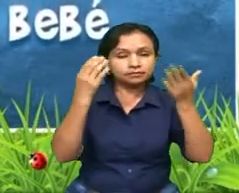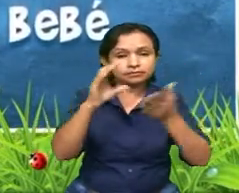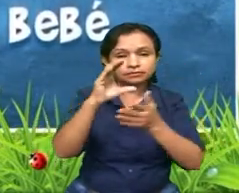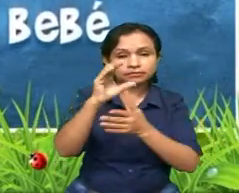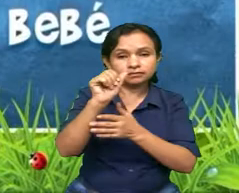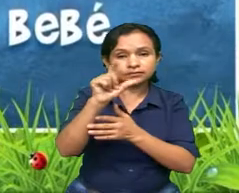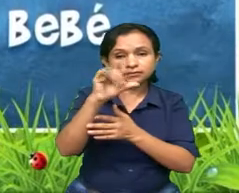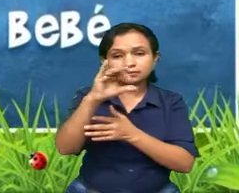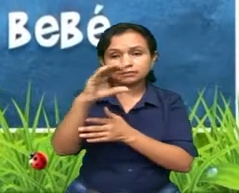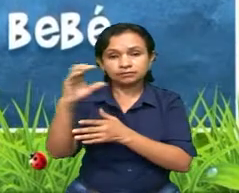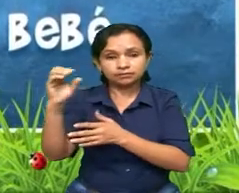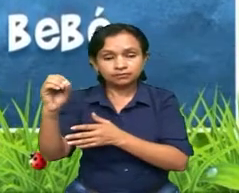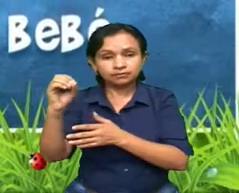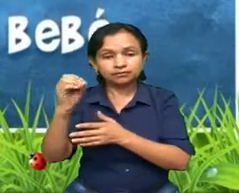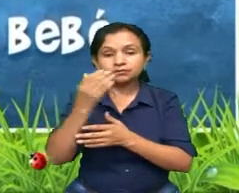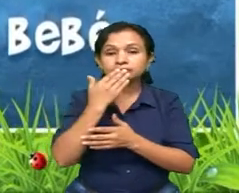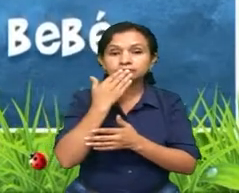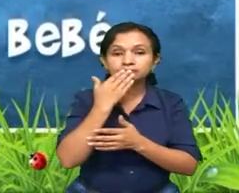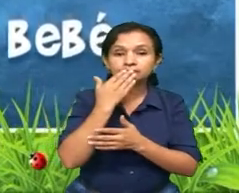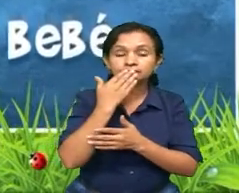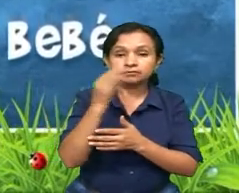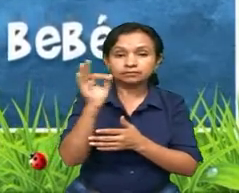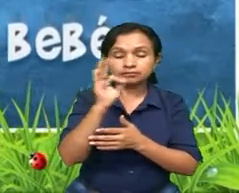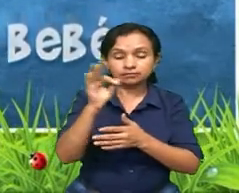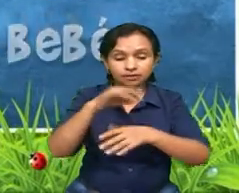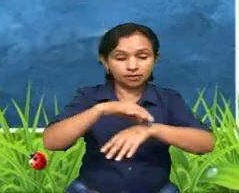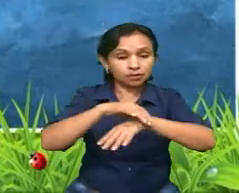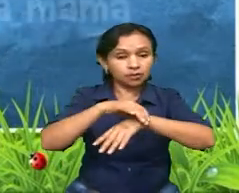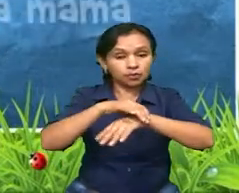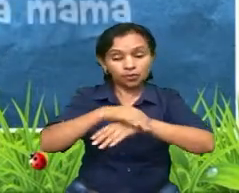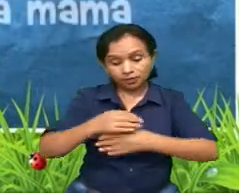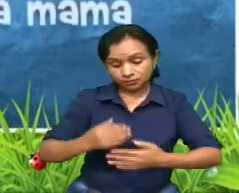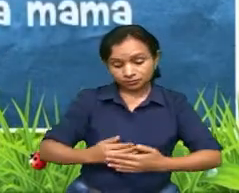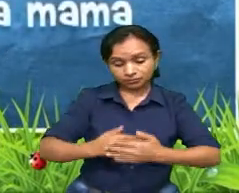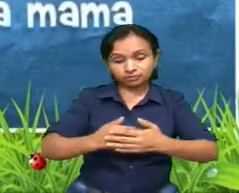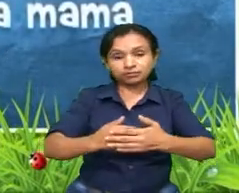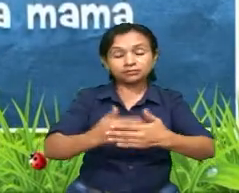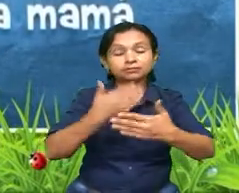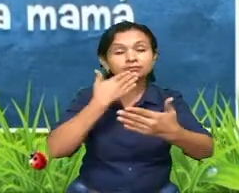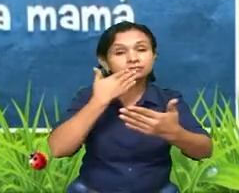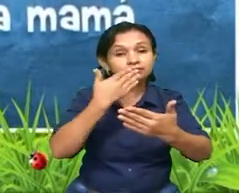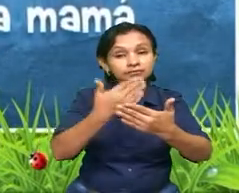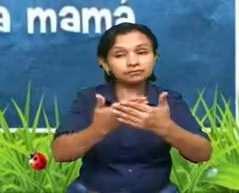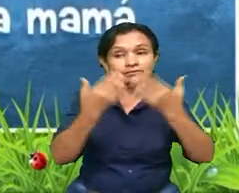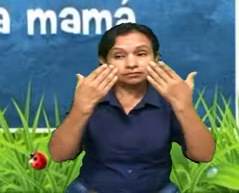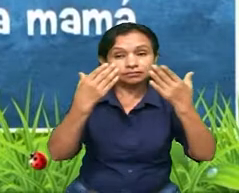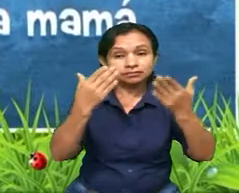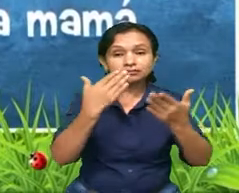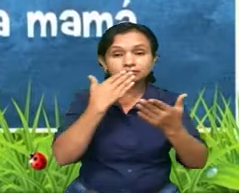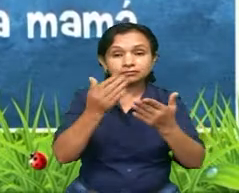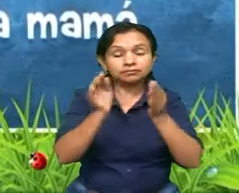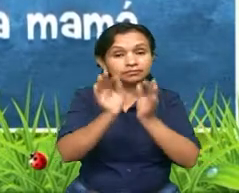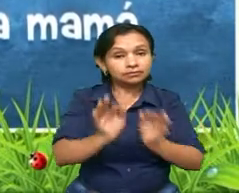calcio, ideal para la buena formación de los huesos del bebé. Gracias a sus propiedades, también puede ayudar